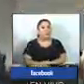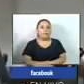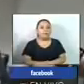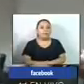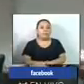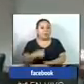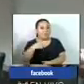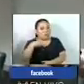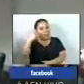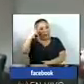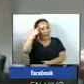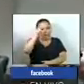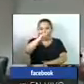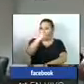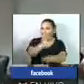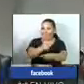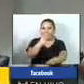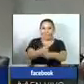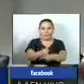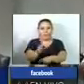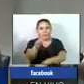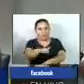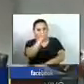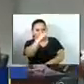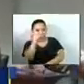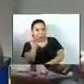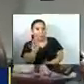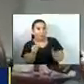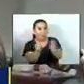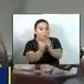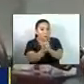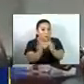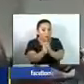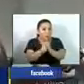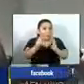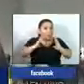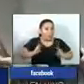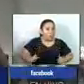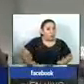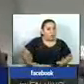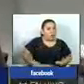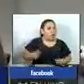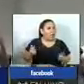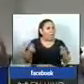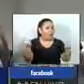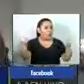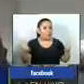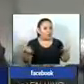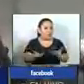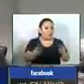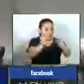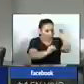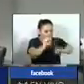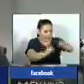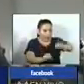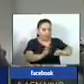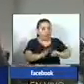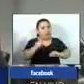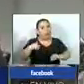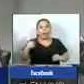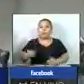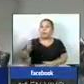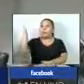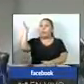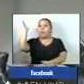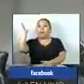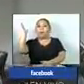mí que no es lo correcto ni conveniente para el país es un problema que el gobierno puede inclusive si solo quiere resolver eso hace una transferencia